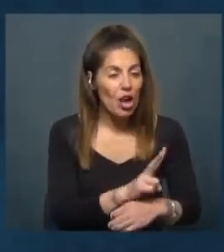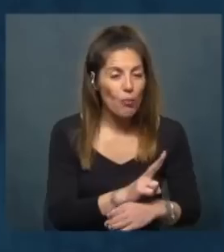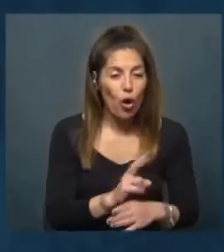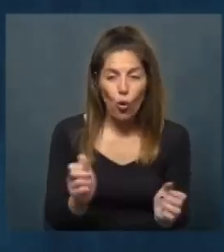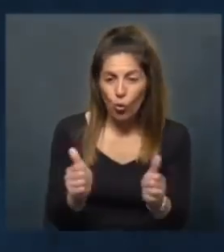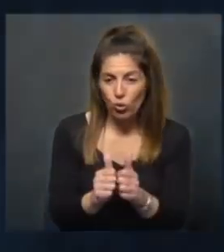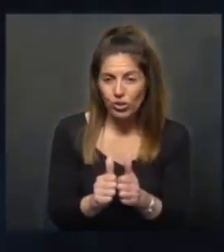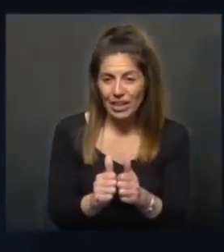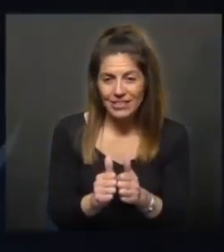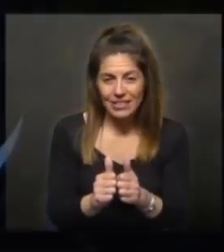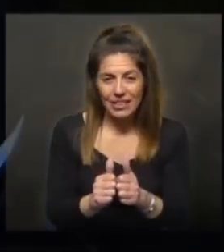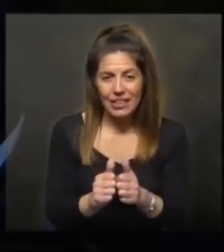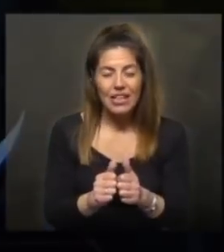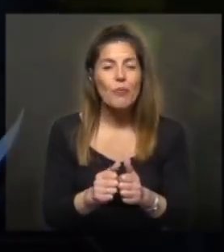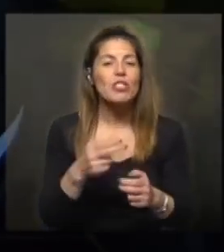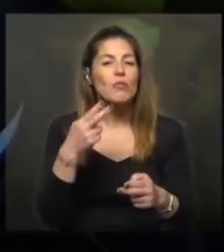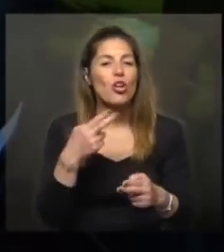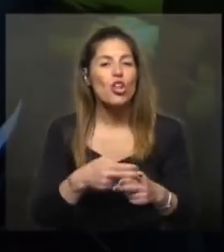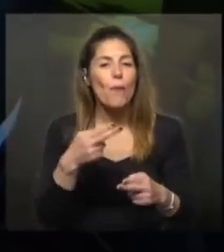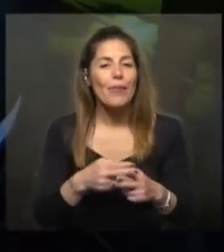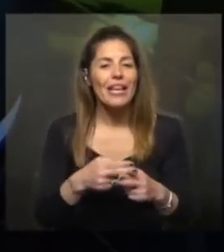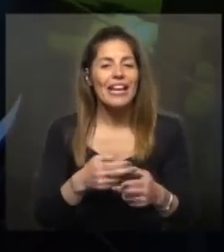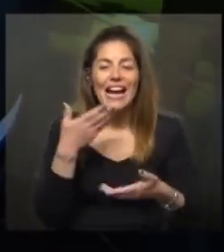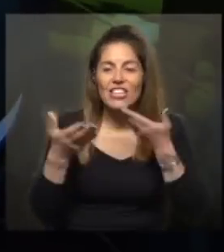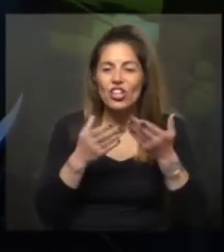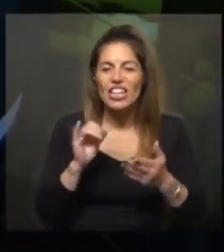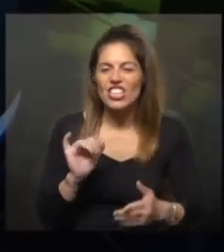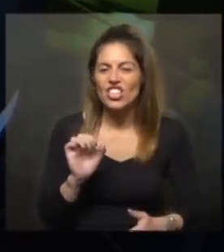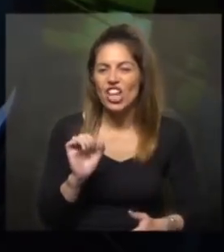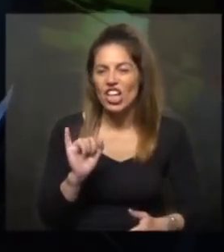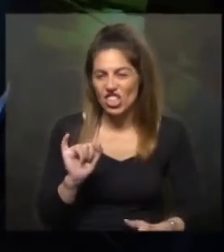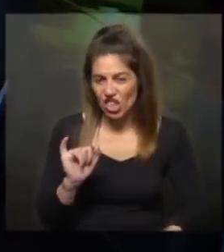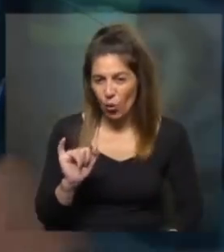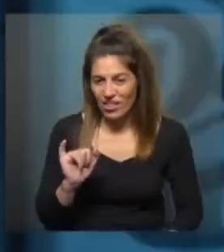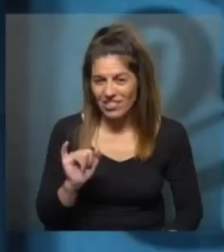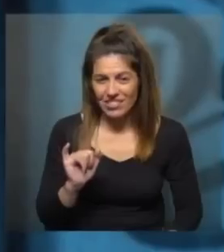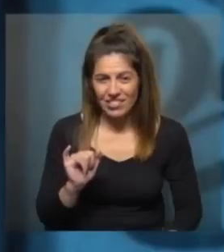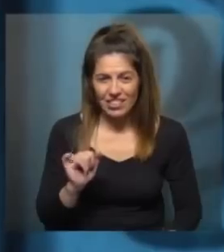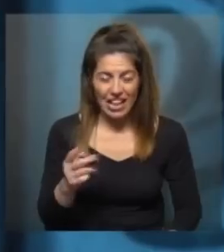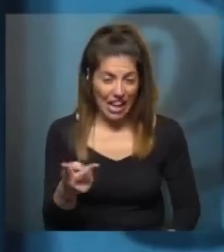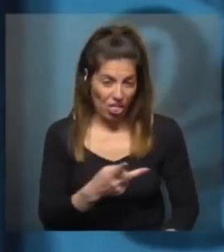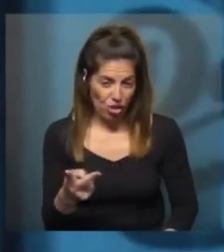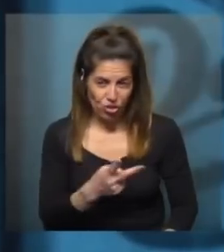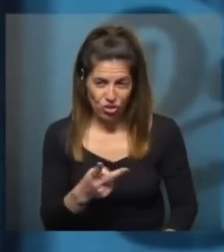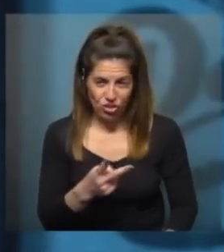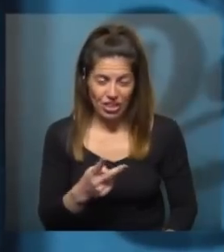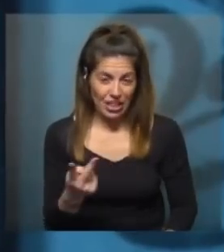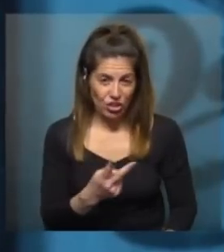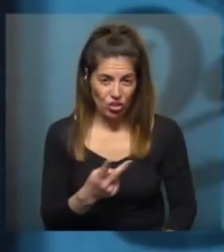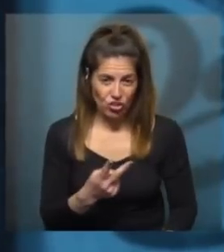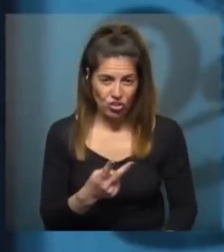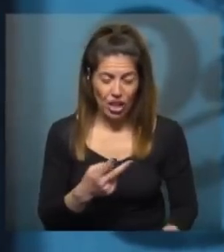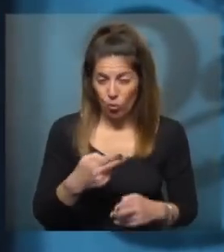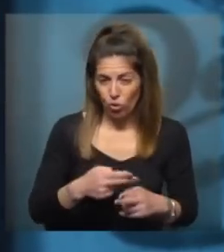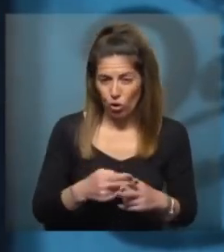que se llamaba le pusimos canciones yeguas Ana Prada y patacramer kramer versus Prada se llamaba el Dúo se